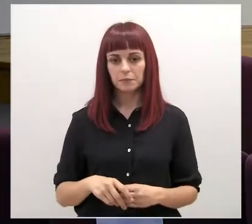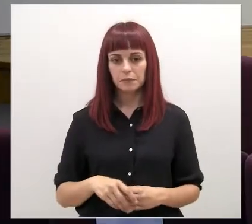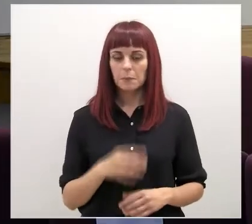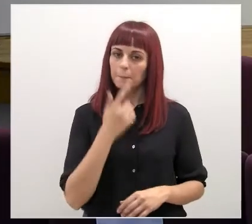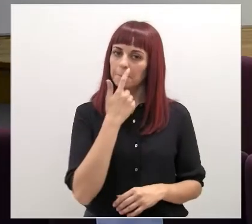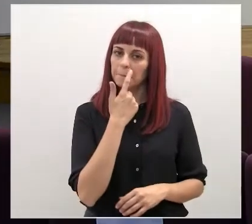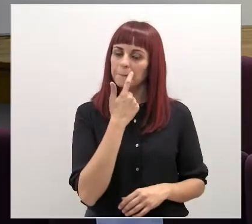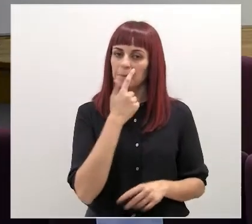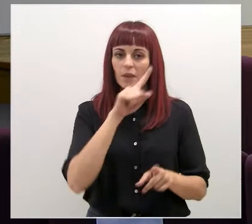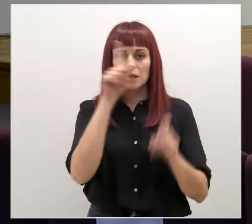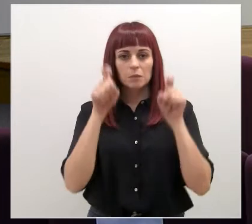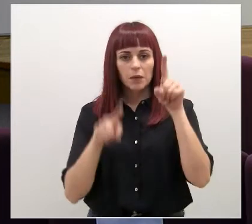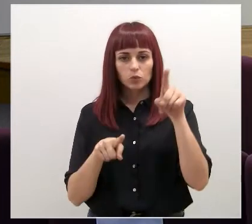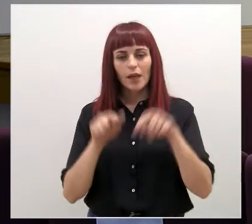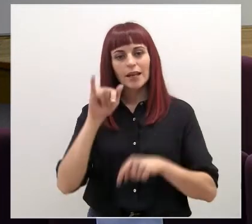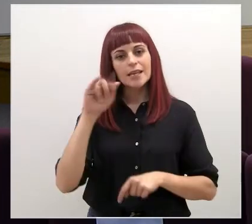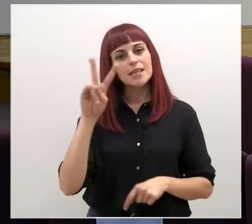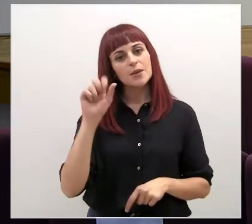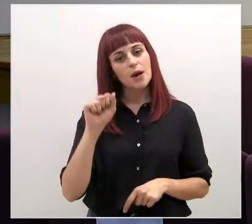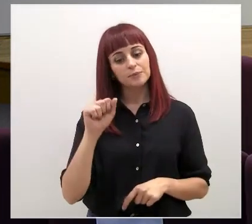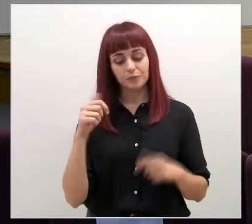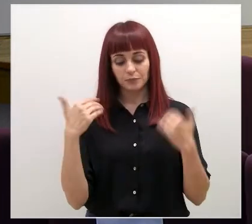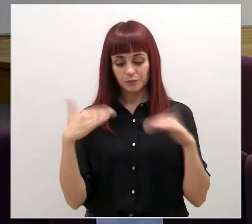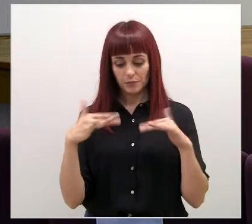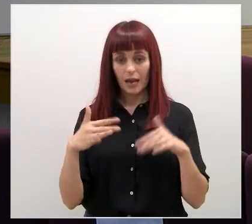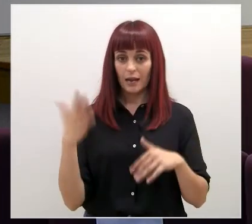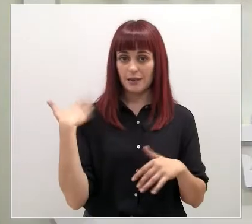Al respecto de la pregunta del IVA, el miércoles